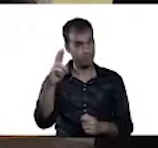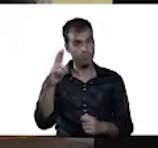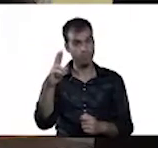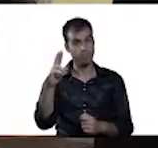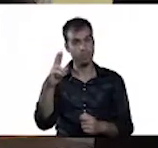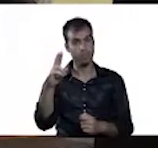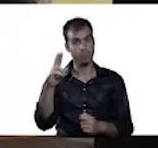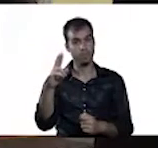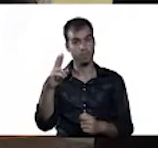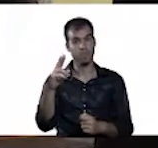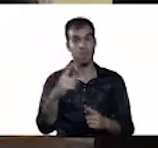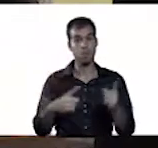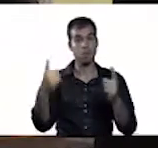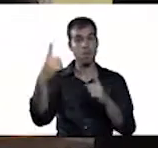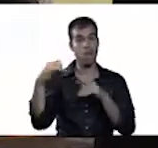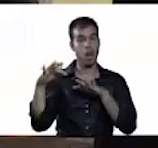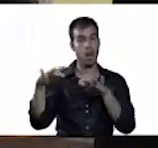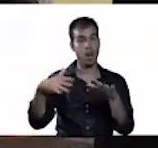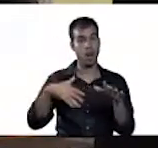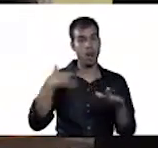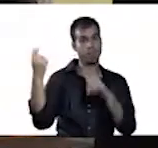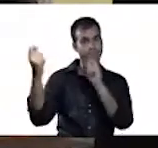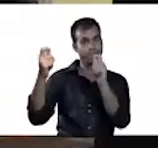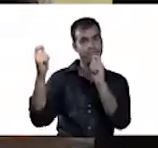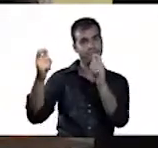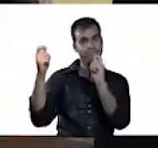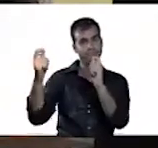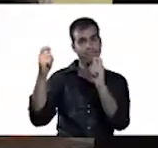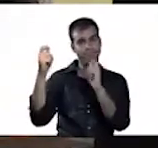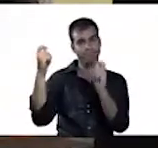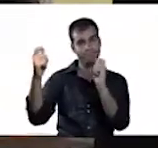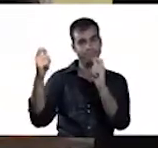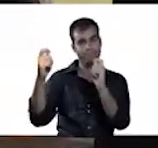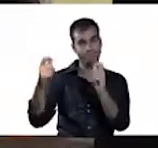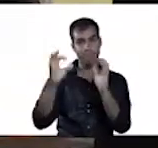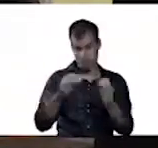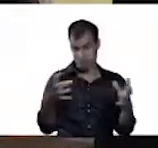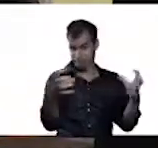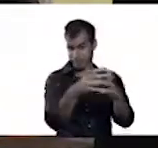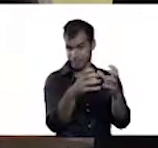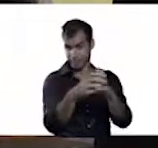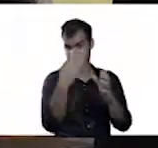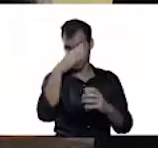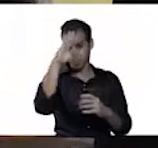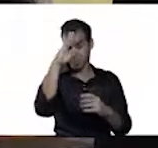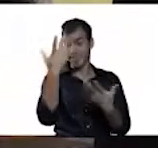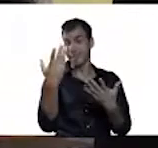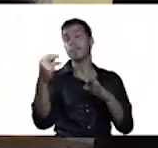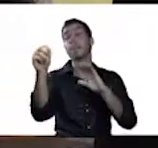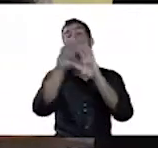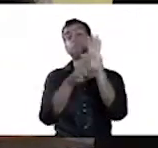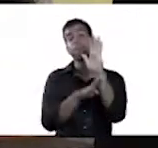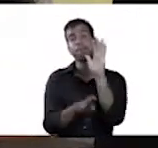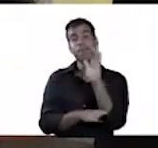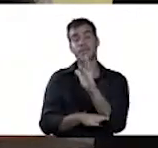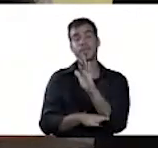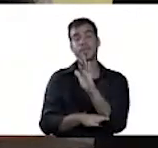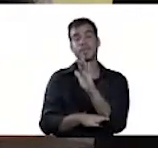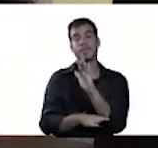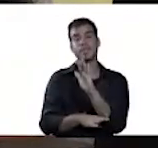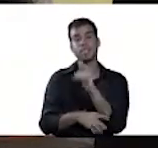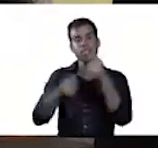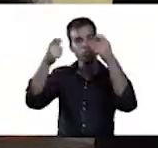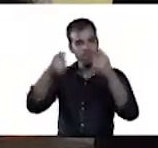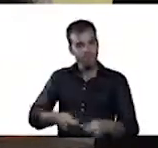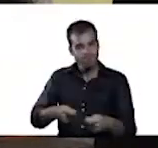Igualmente deben tener en cuenta las primeras manifestaciones de rebeldía de estos criollos frente a las